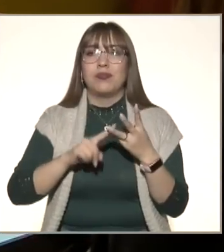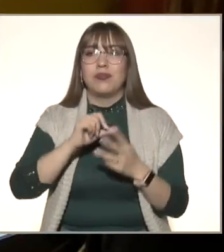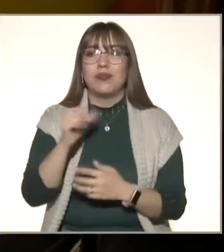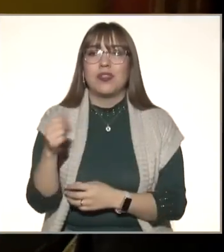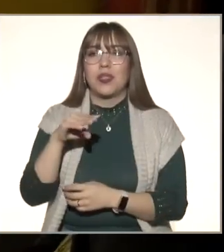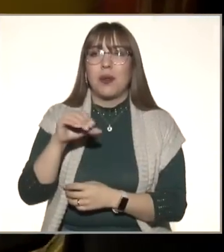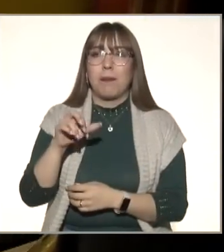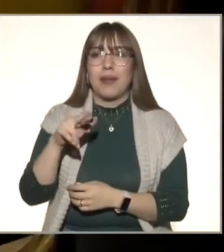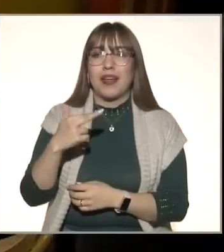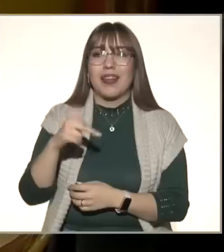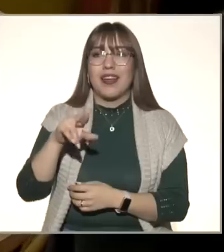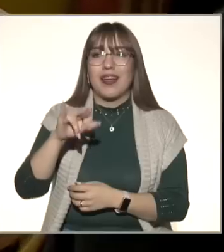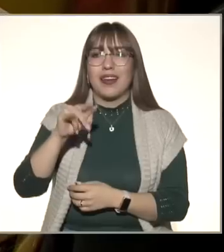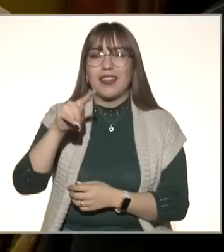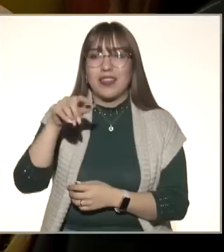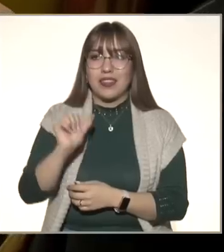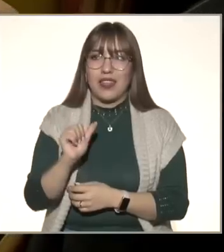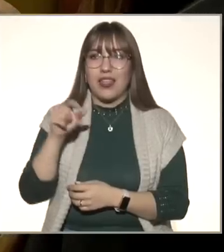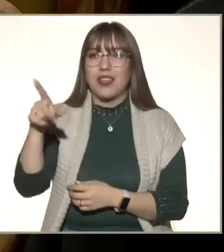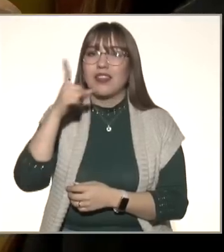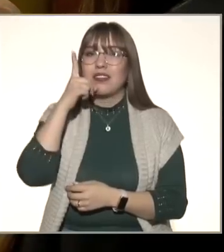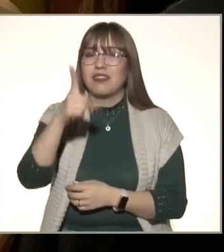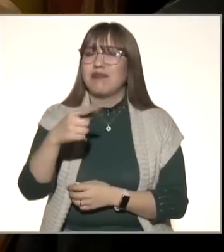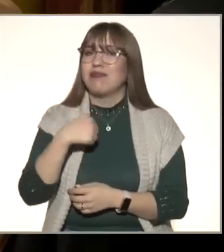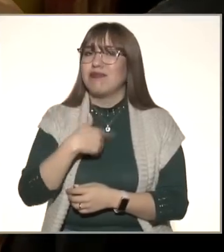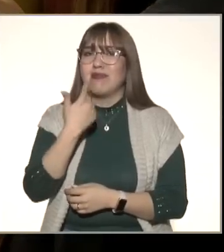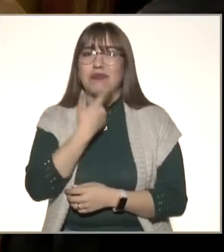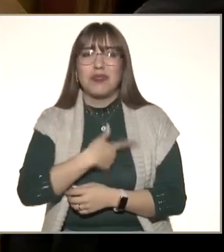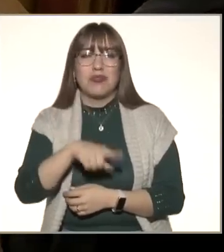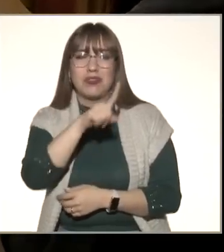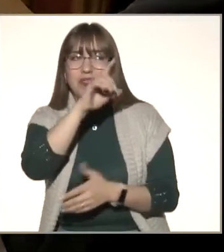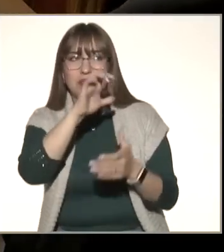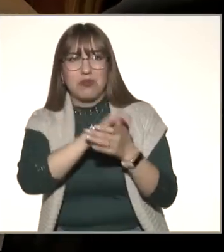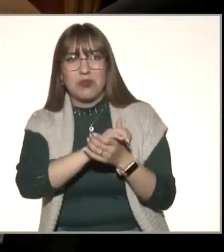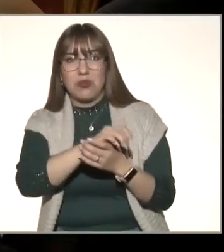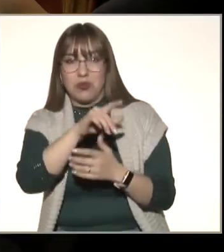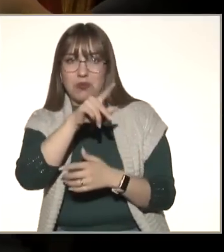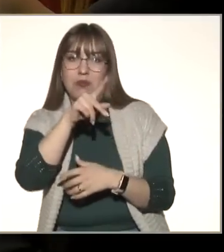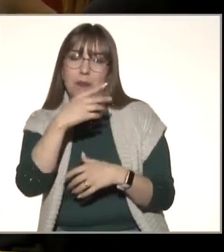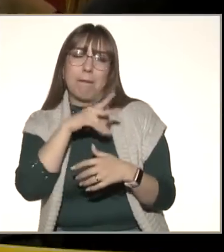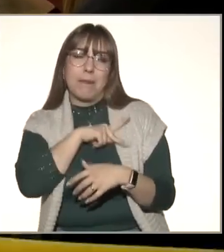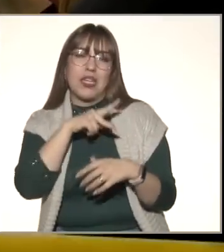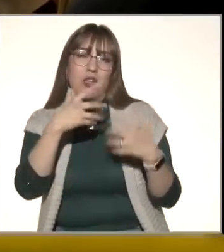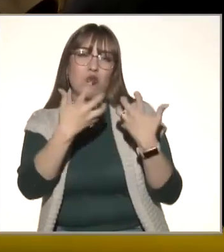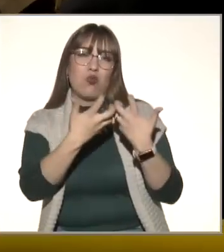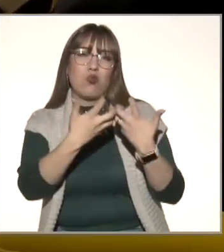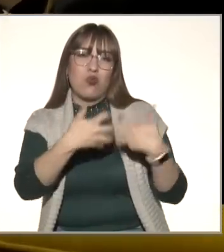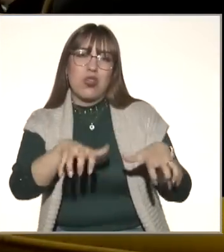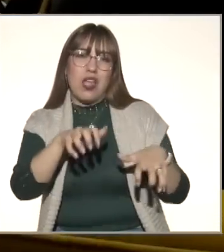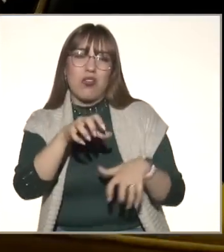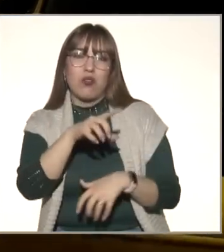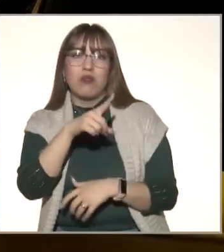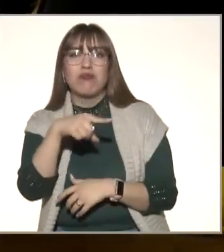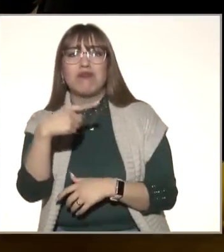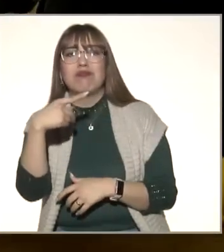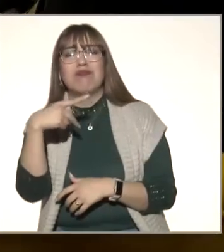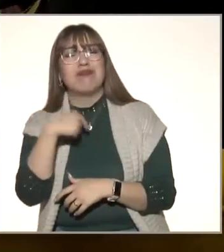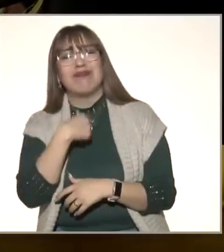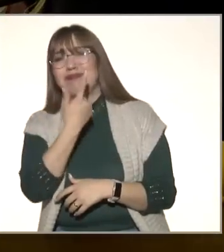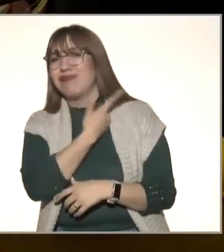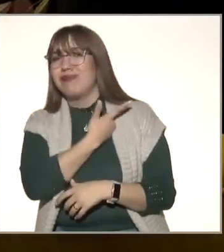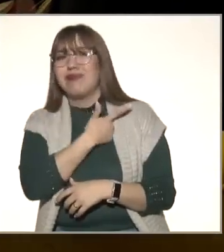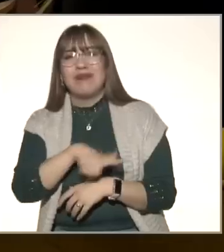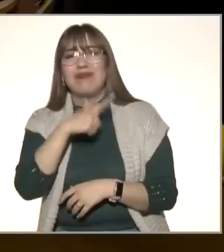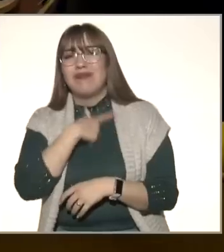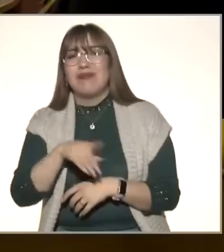a mi cuñado, al esposo de mi hermana. Es un hombre agresivo y mentiroso, pero mi madre lo aprecia porque mi hermana es su consentida.